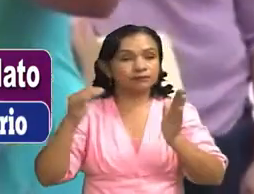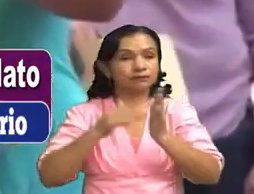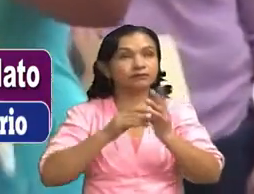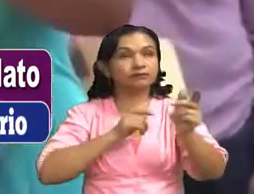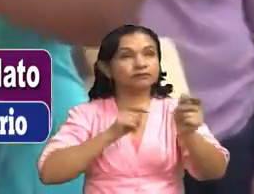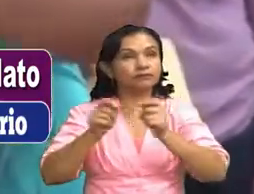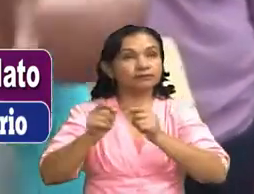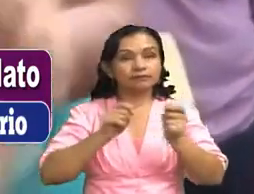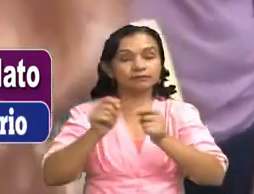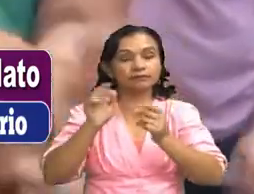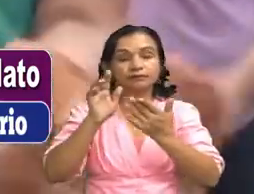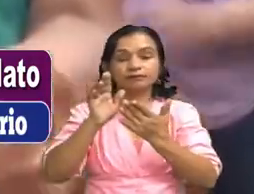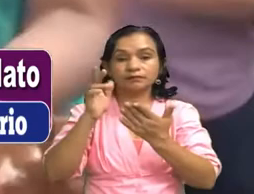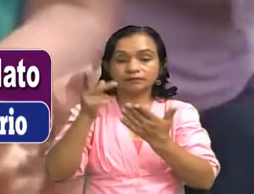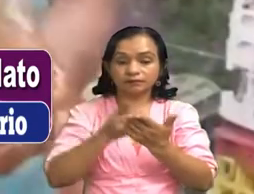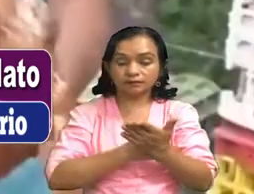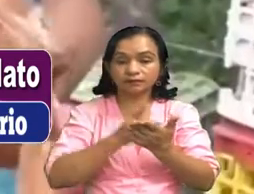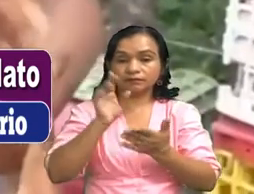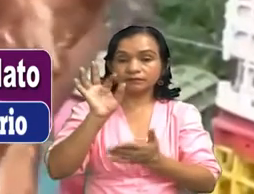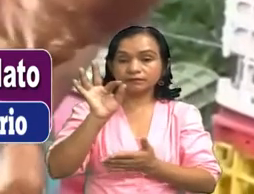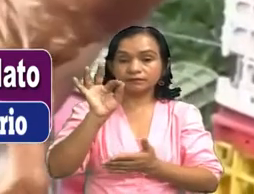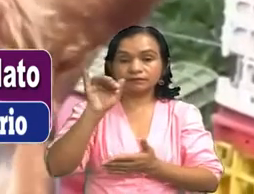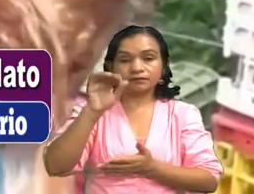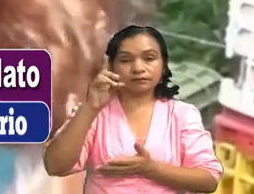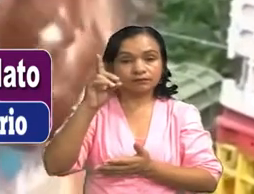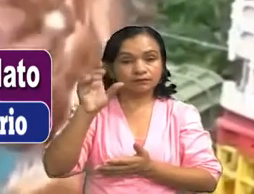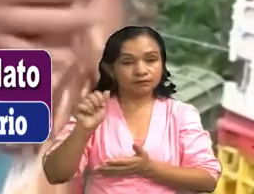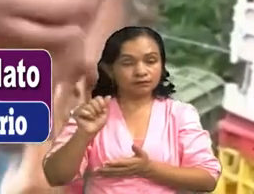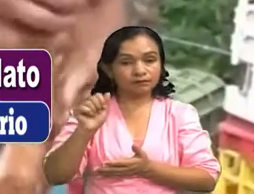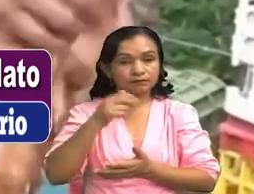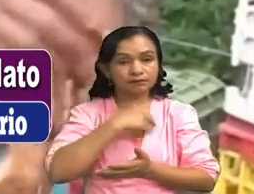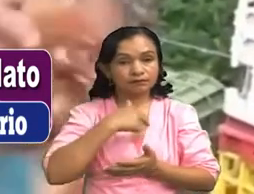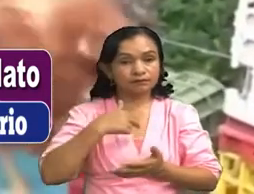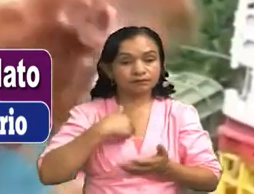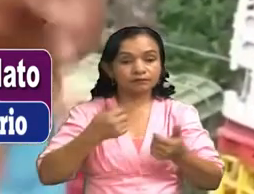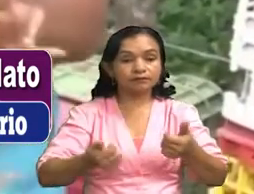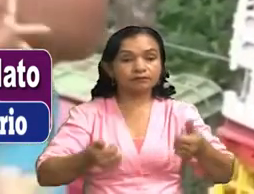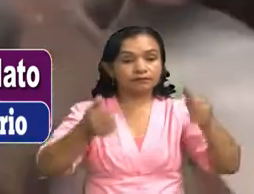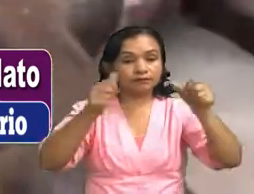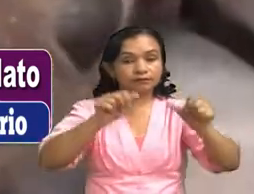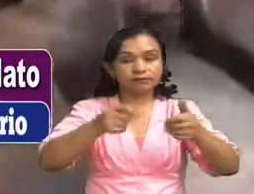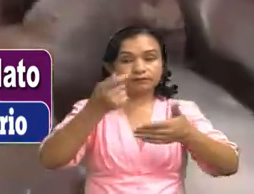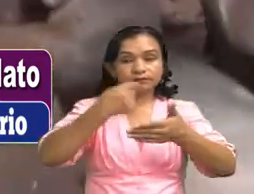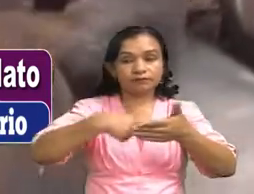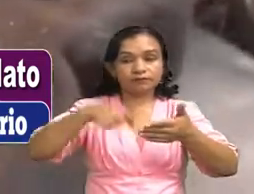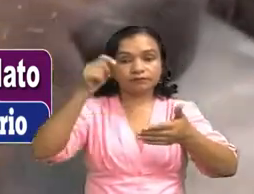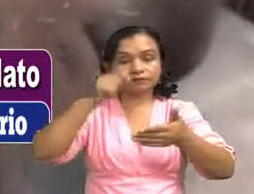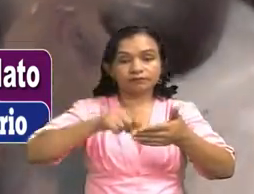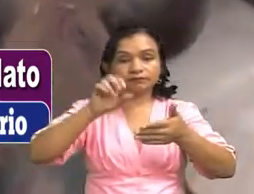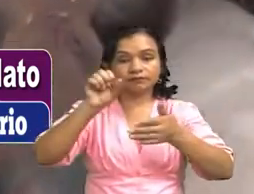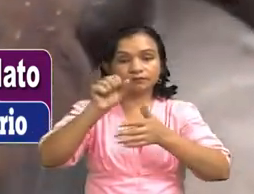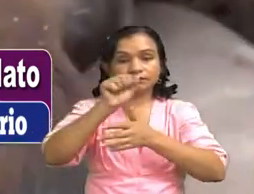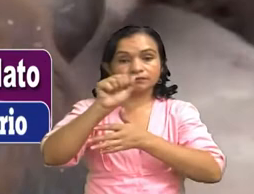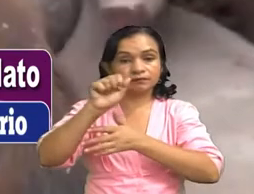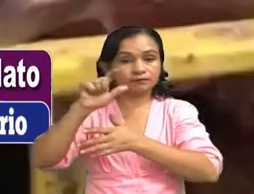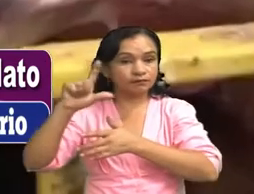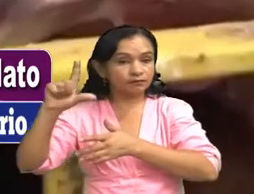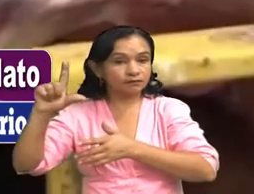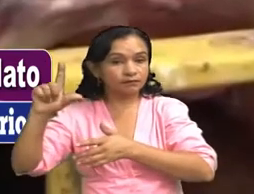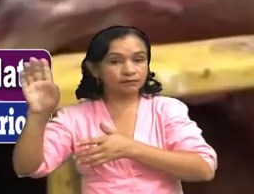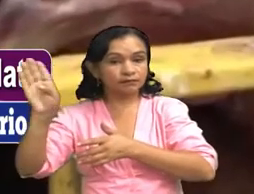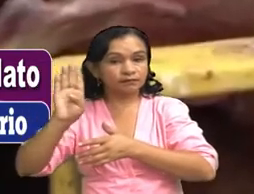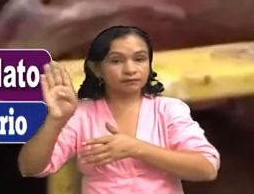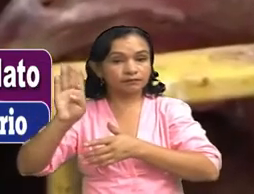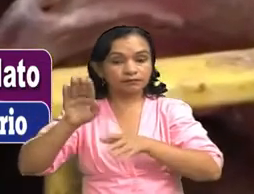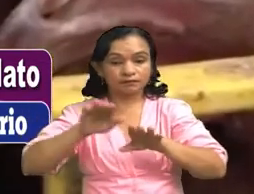A través de un proyecto de FIDA, se amarra el paquete y por eso hay sal blanca, porque le mandamos a